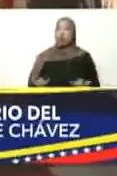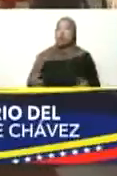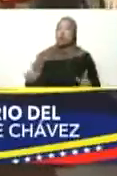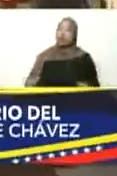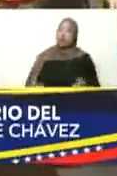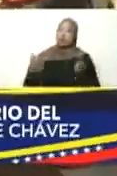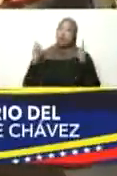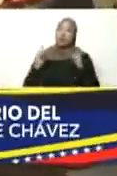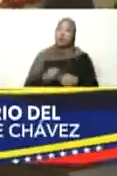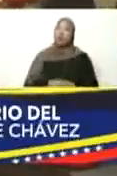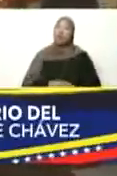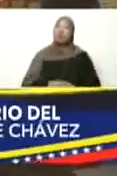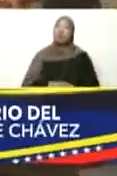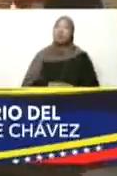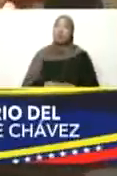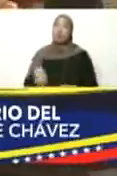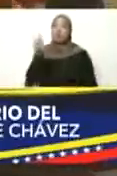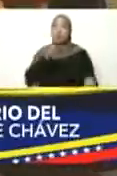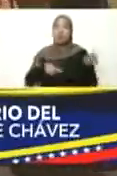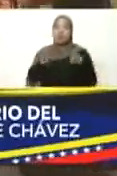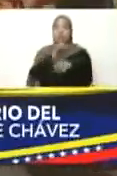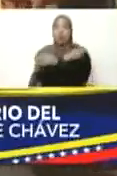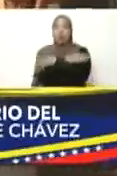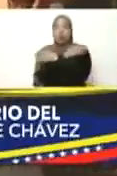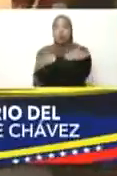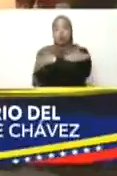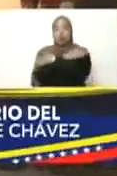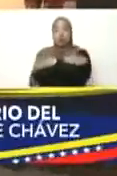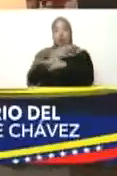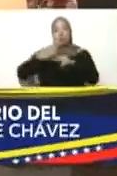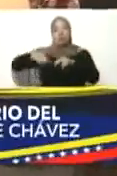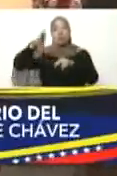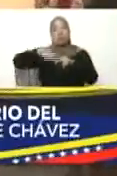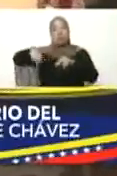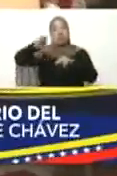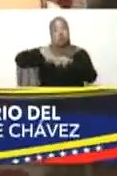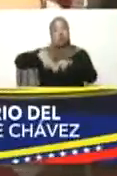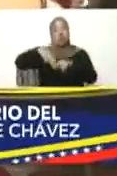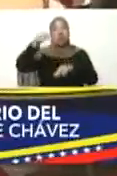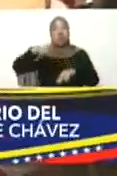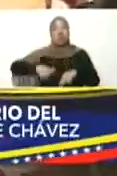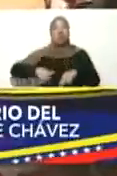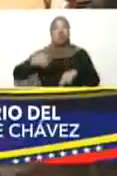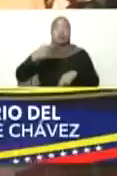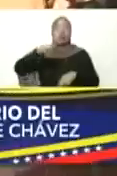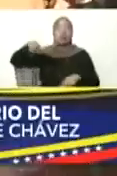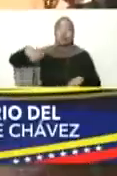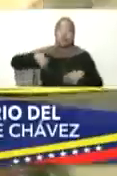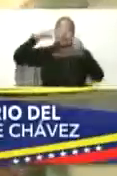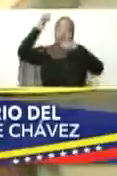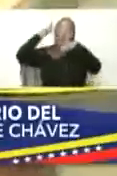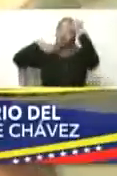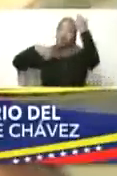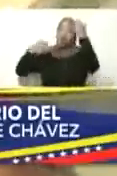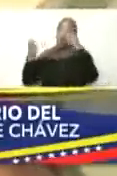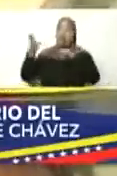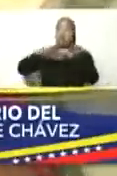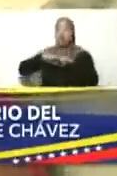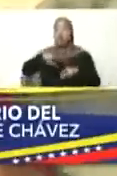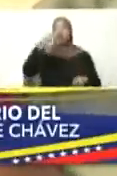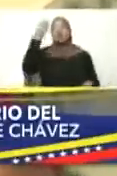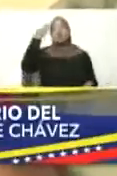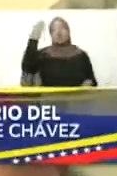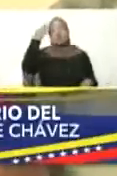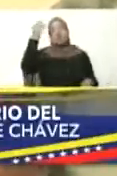permítame expresarle nuestra felicidad, es la felicidad de estos niños y niñas, aquí donde estuvo nuestro comandante Chávez. Usted, hijo de